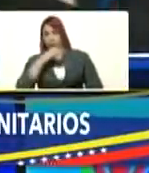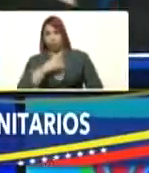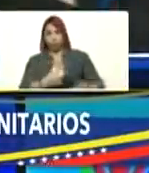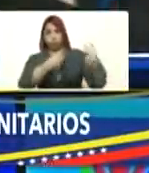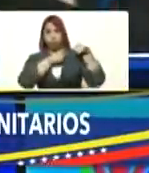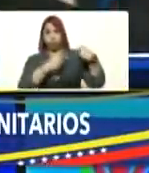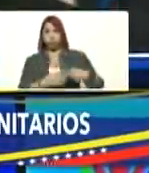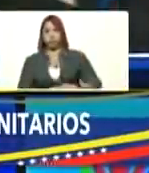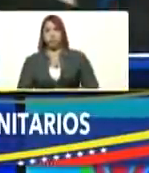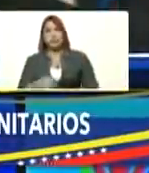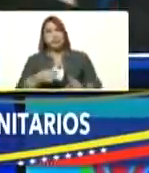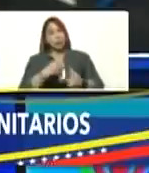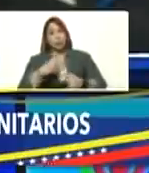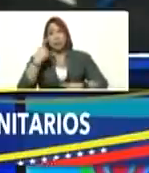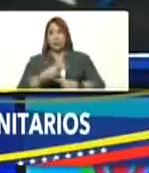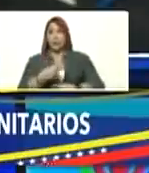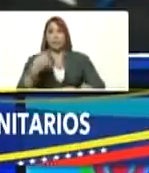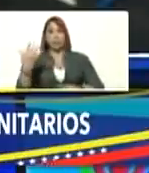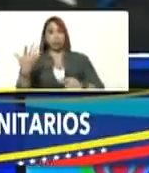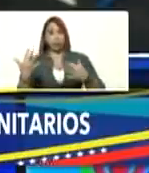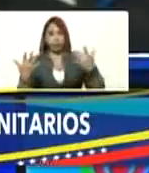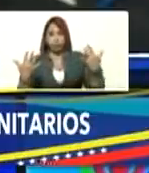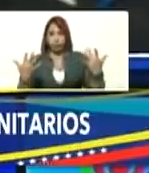irresponsabilidad. Entonces hay que ir con las dos manos.